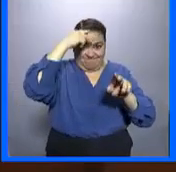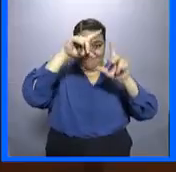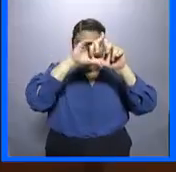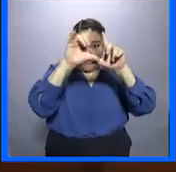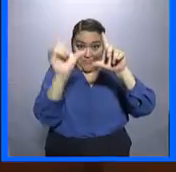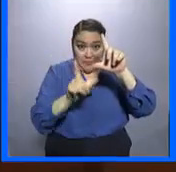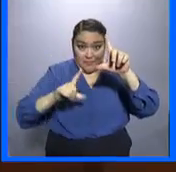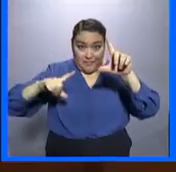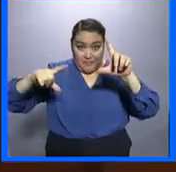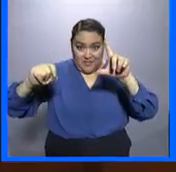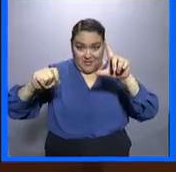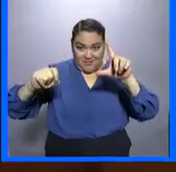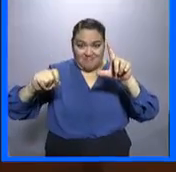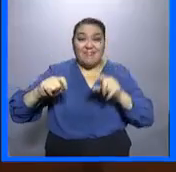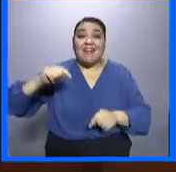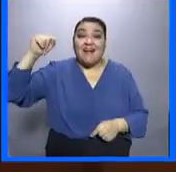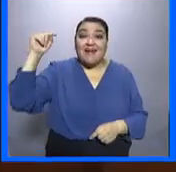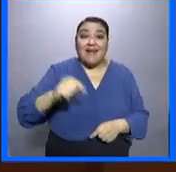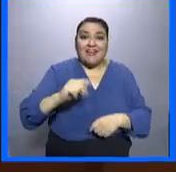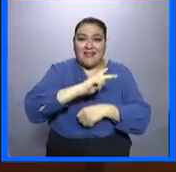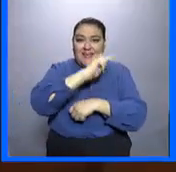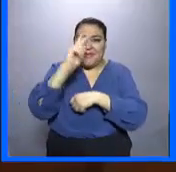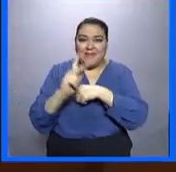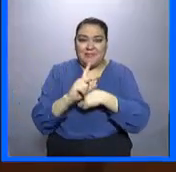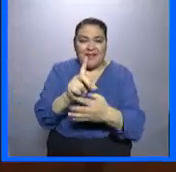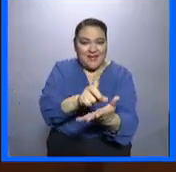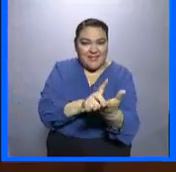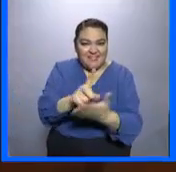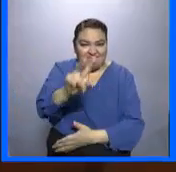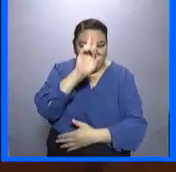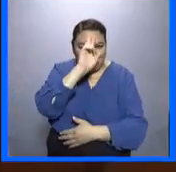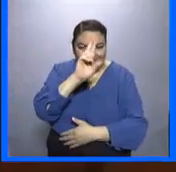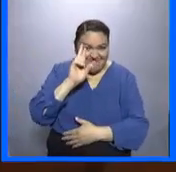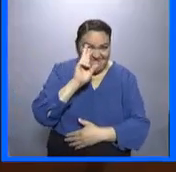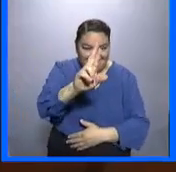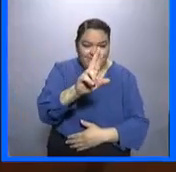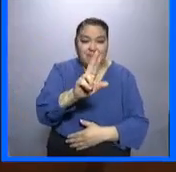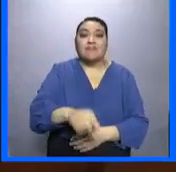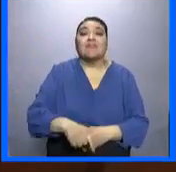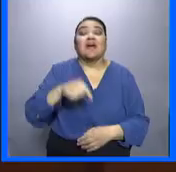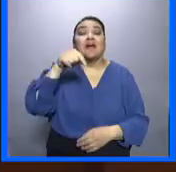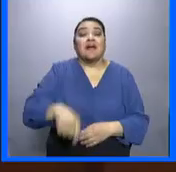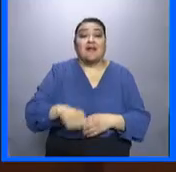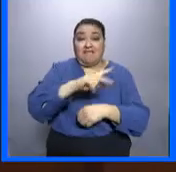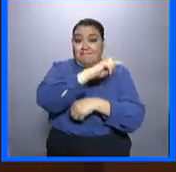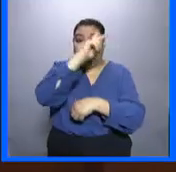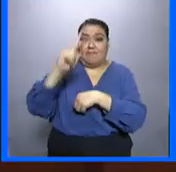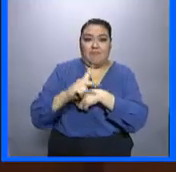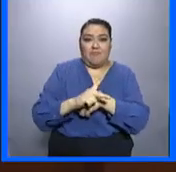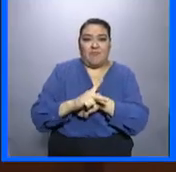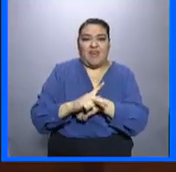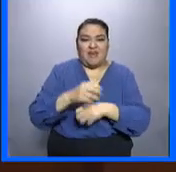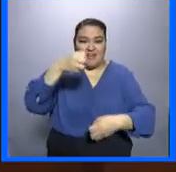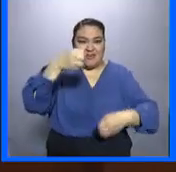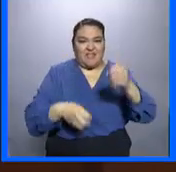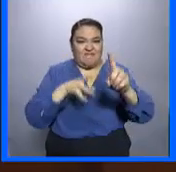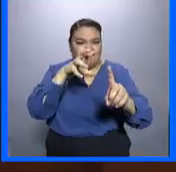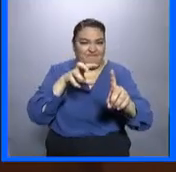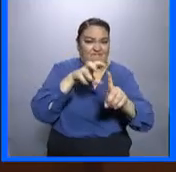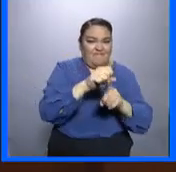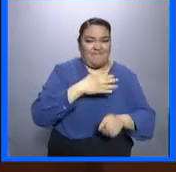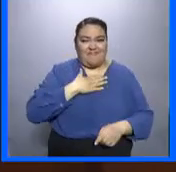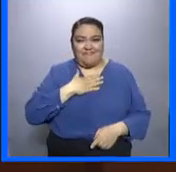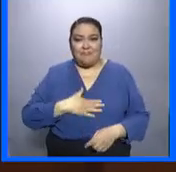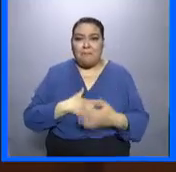México un país con más derechos, un país con mejor justicia y un